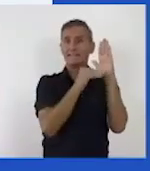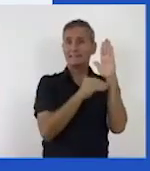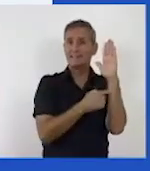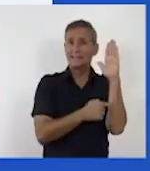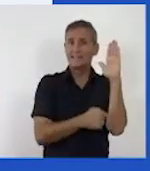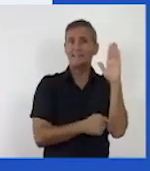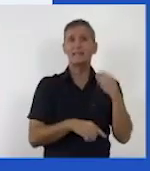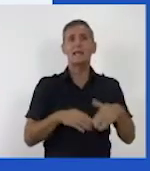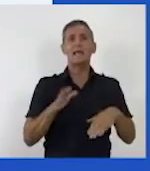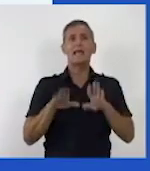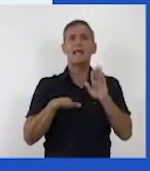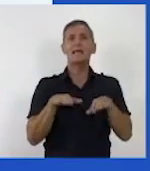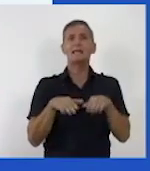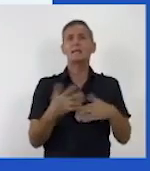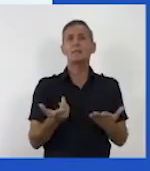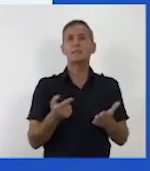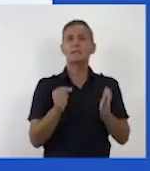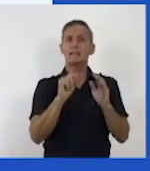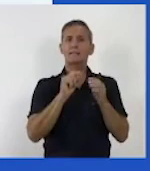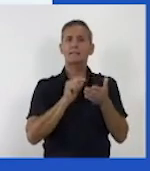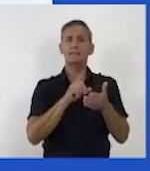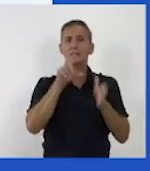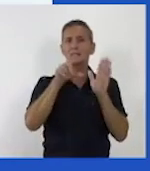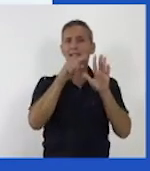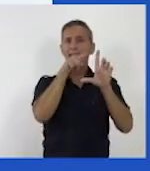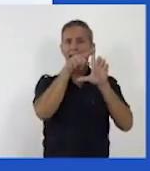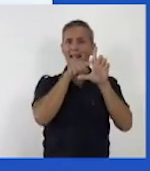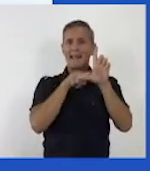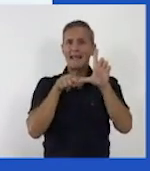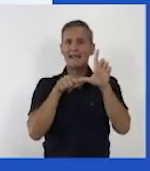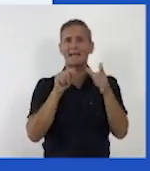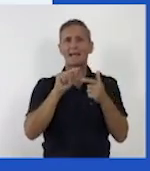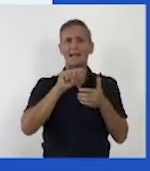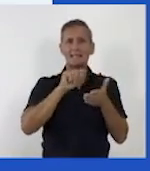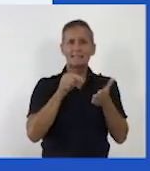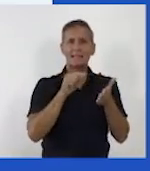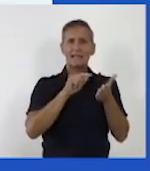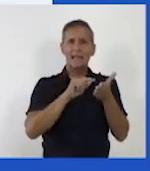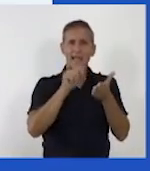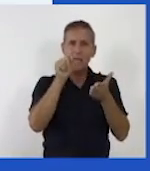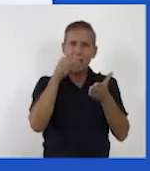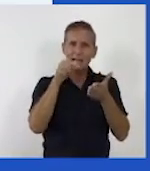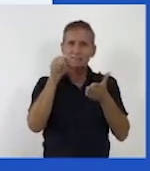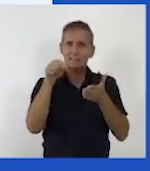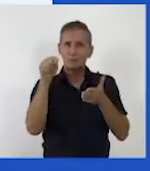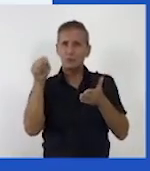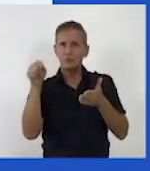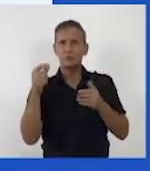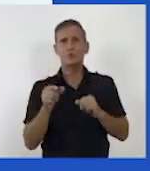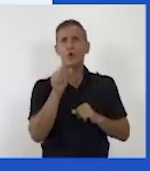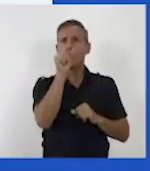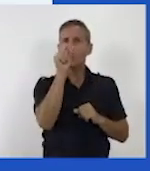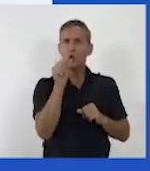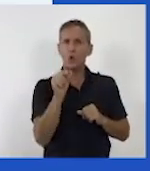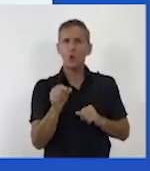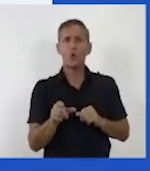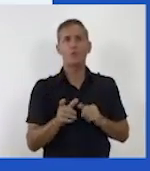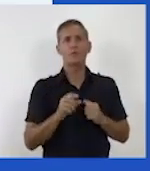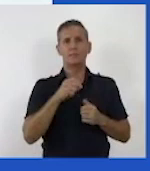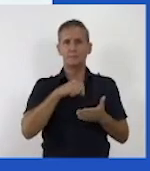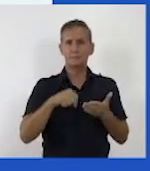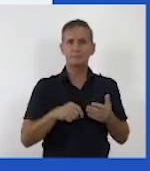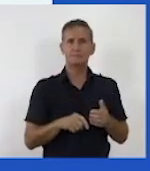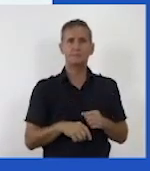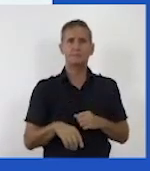palabras según las reglas de acentuación y le estoy dejando una actividad para realizar después en casa copien solo las palabras